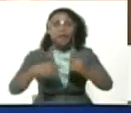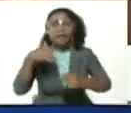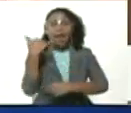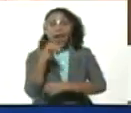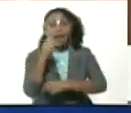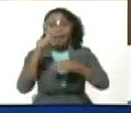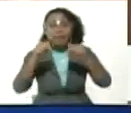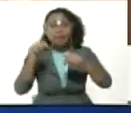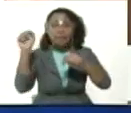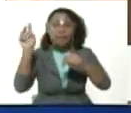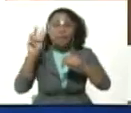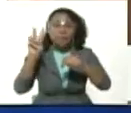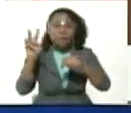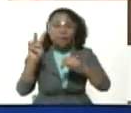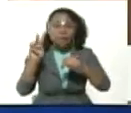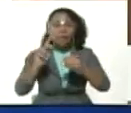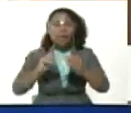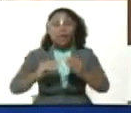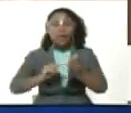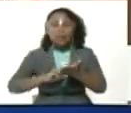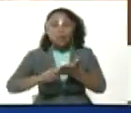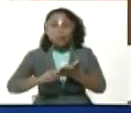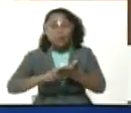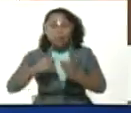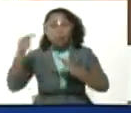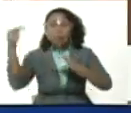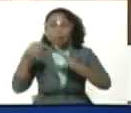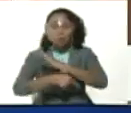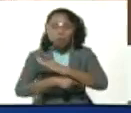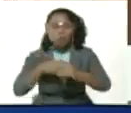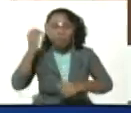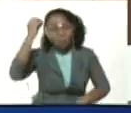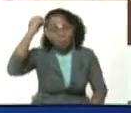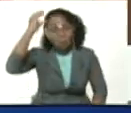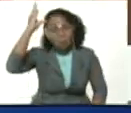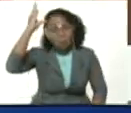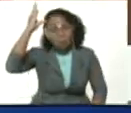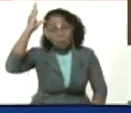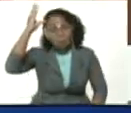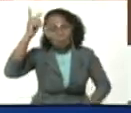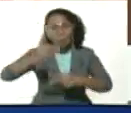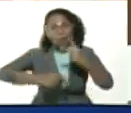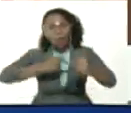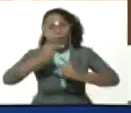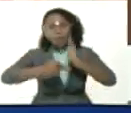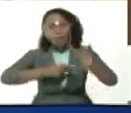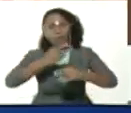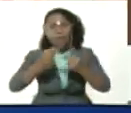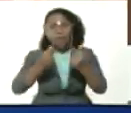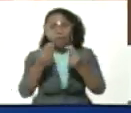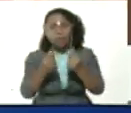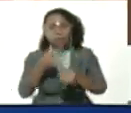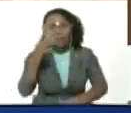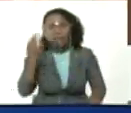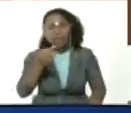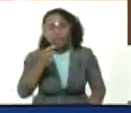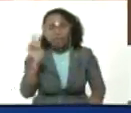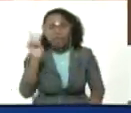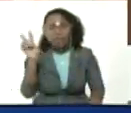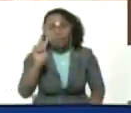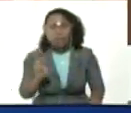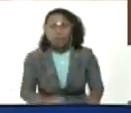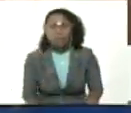existen en Venezuela, la recuperación profunda de la capacidad productiva de la economía real de Venezuela,